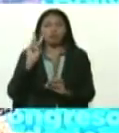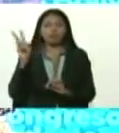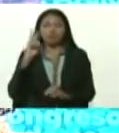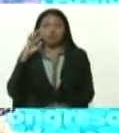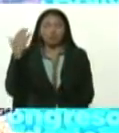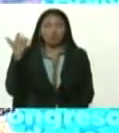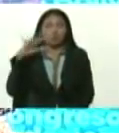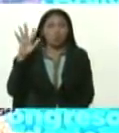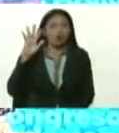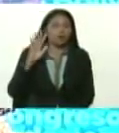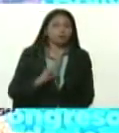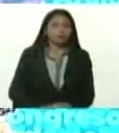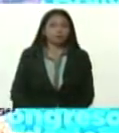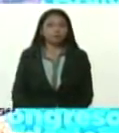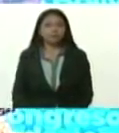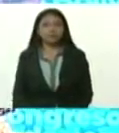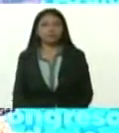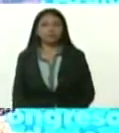Naguará.